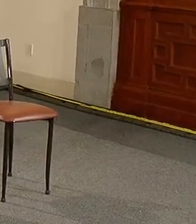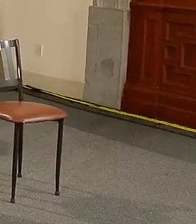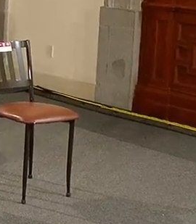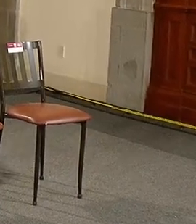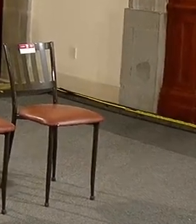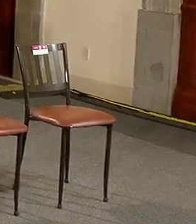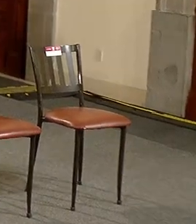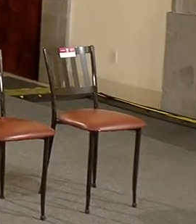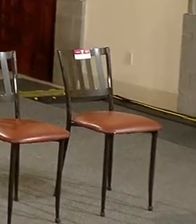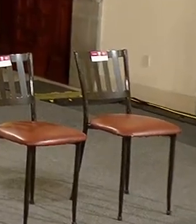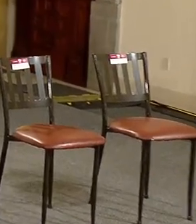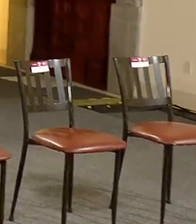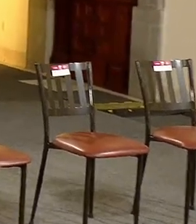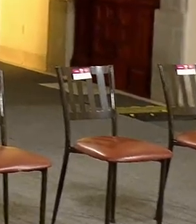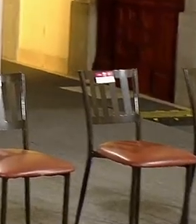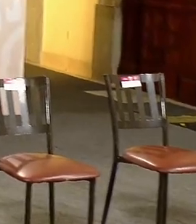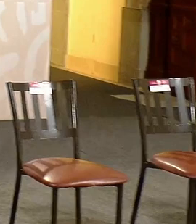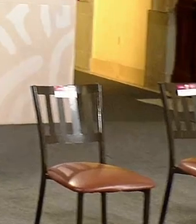Buenos días.